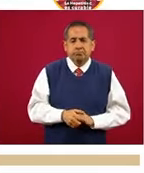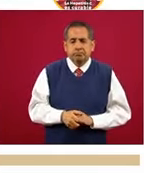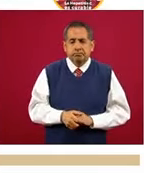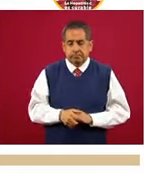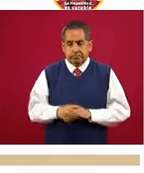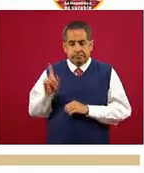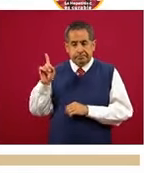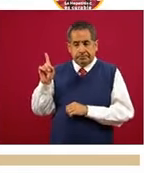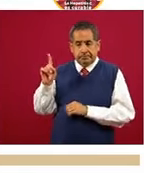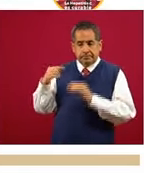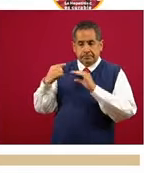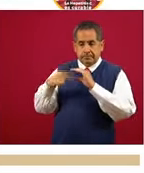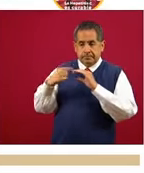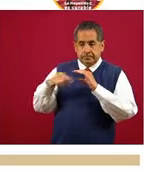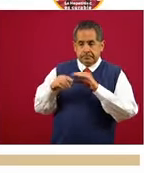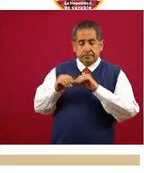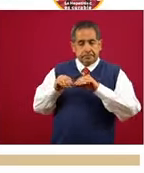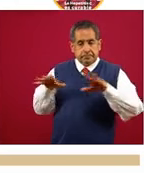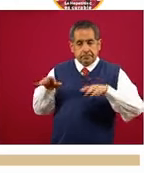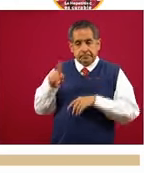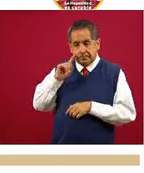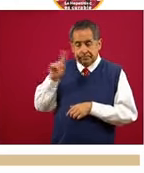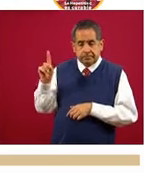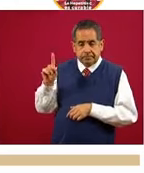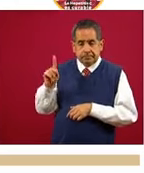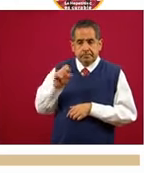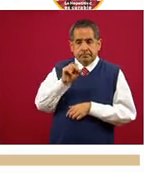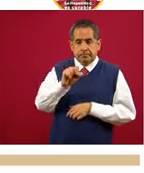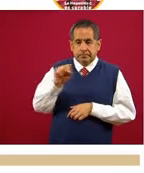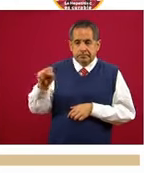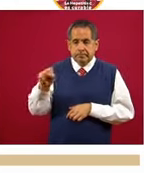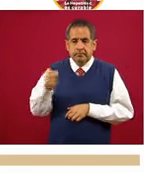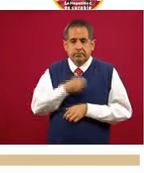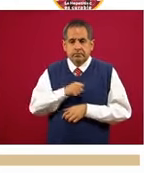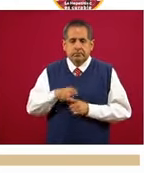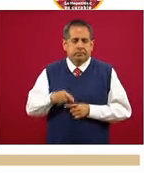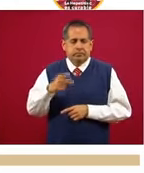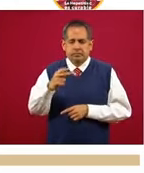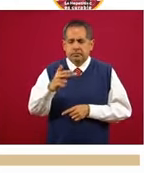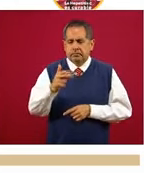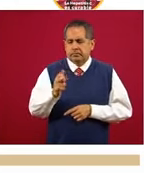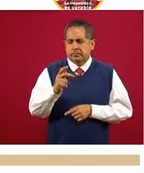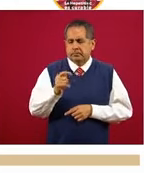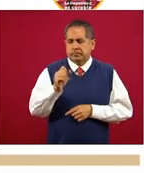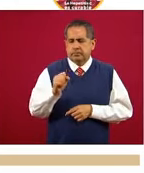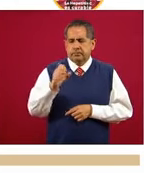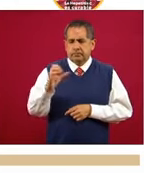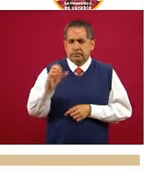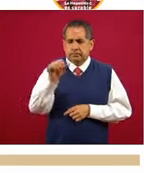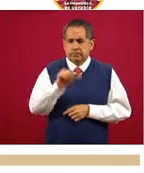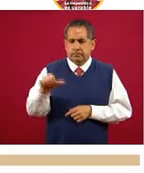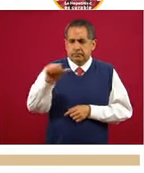correo que ponemos a disposición por parte de la Secretaría de Salud es muy fácil,